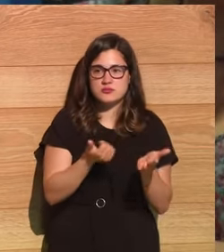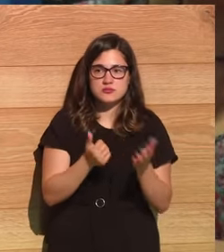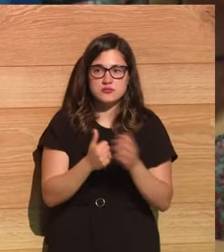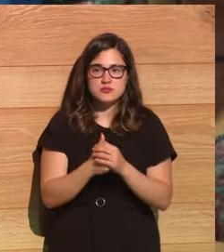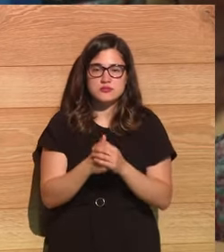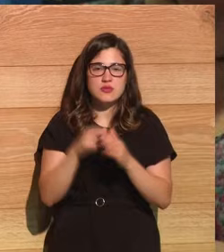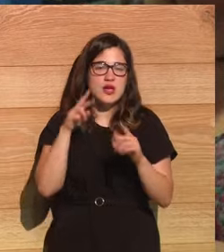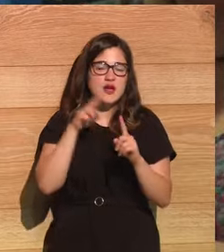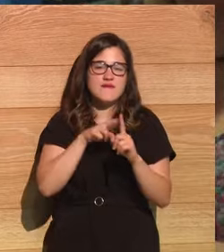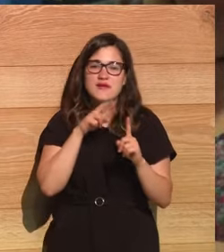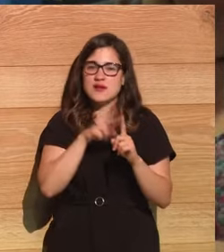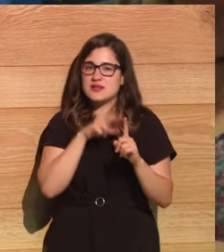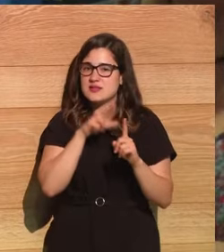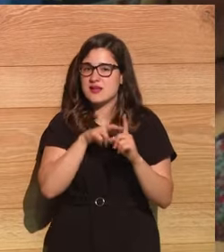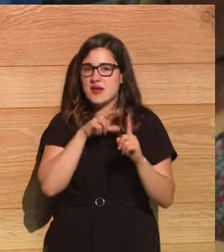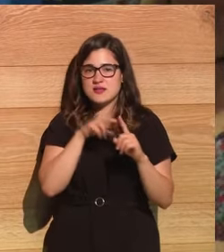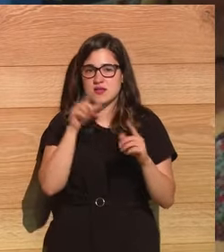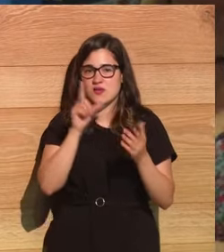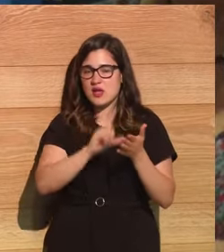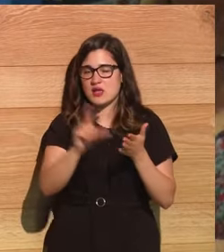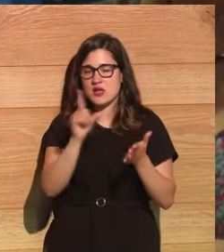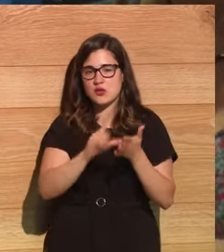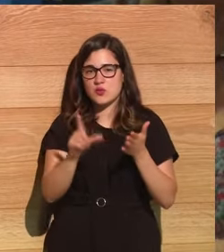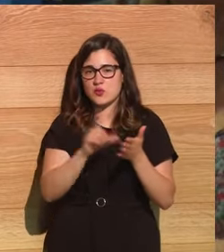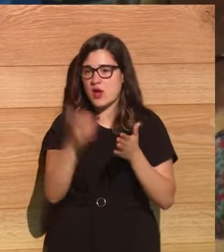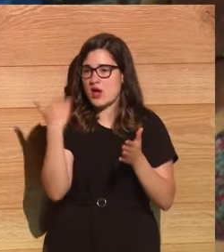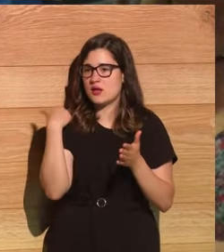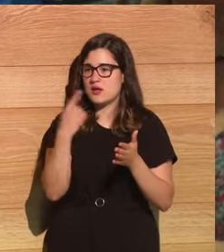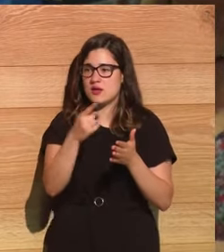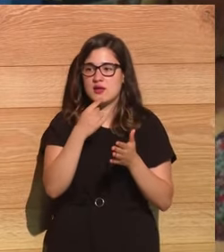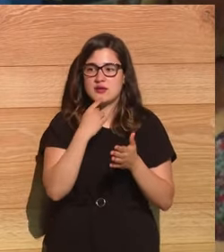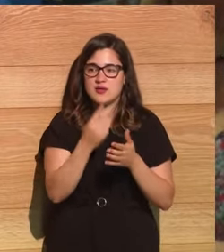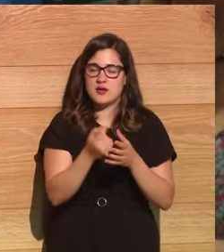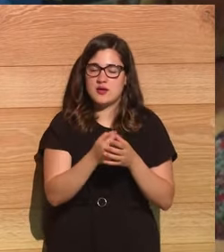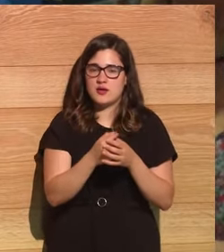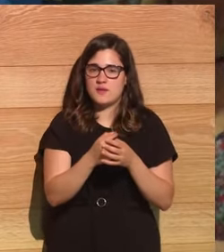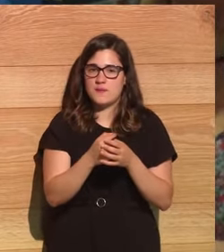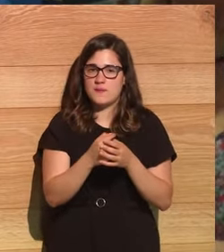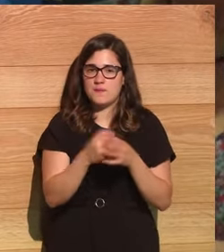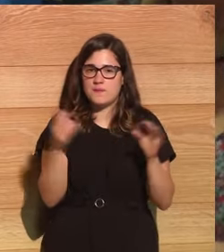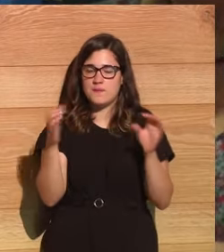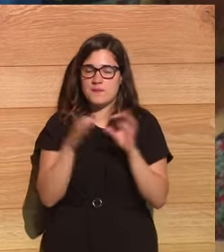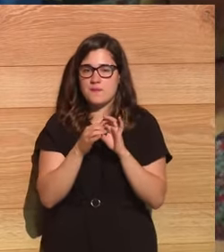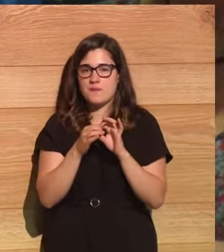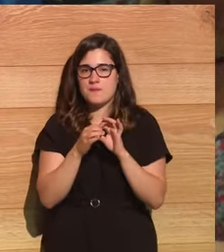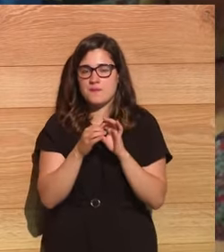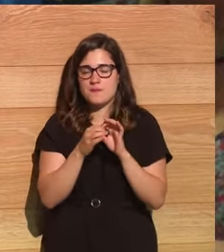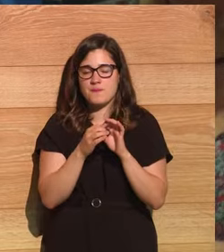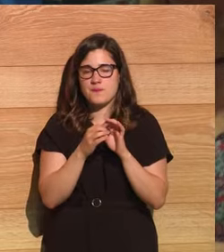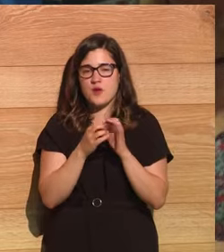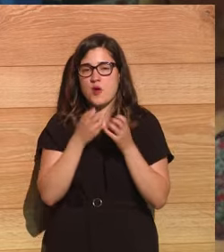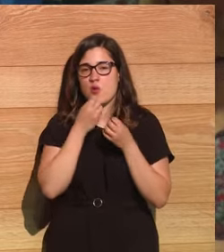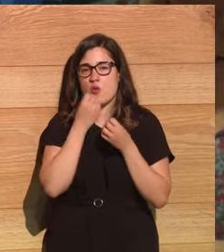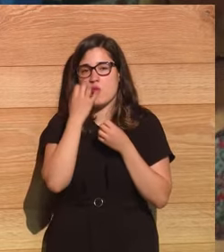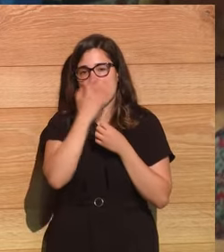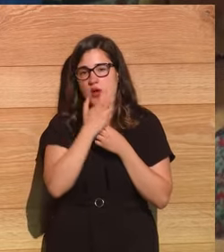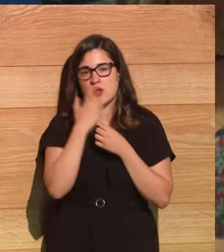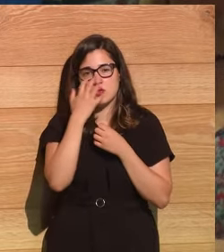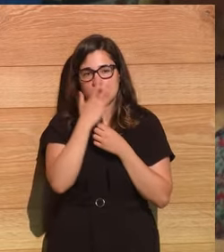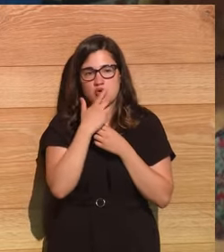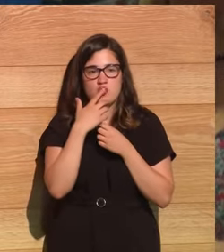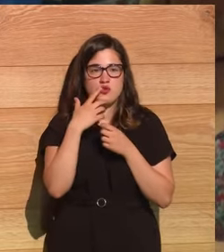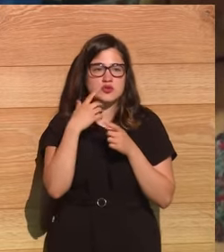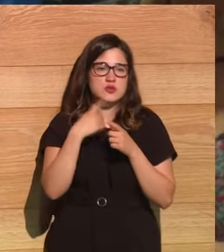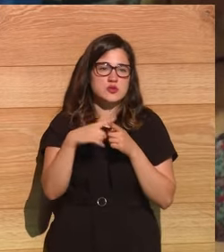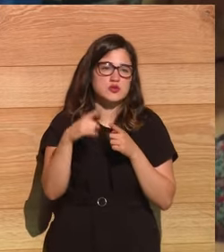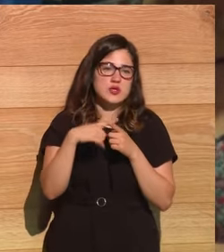más referencias a una literatura, como decías anteriormente, con respecto a cuentos y cosas